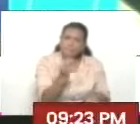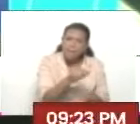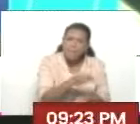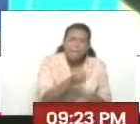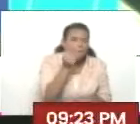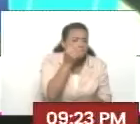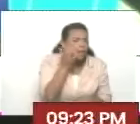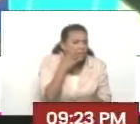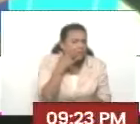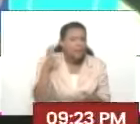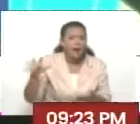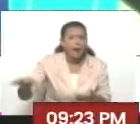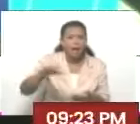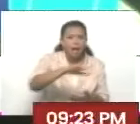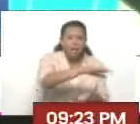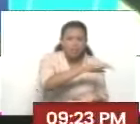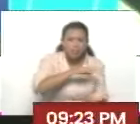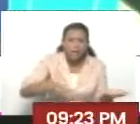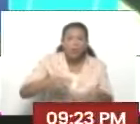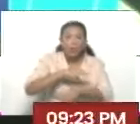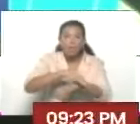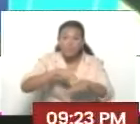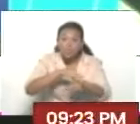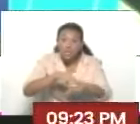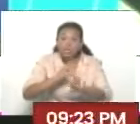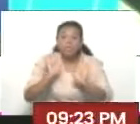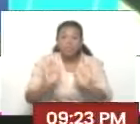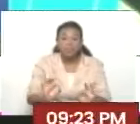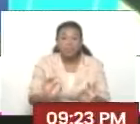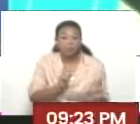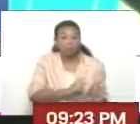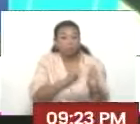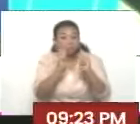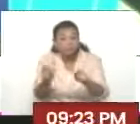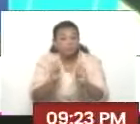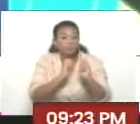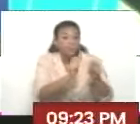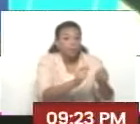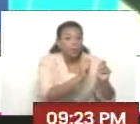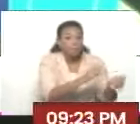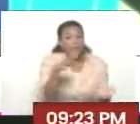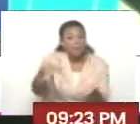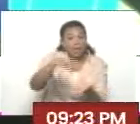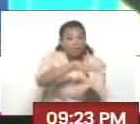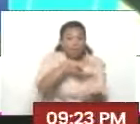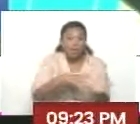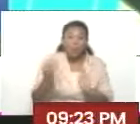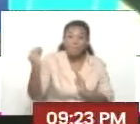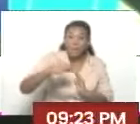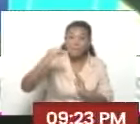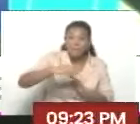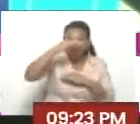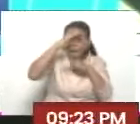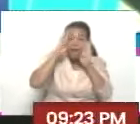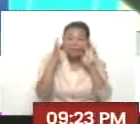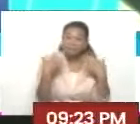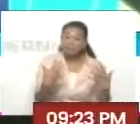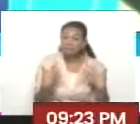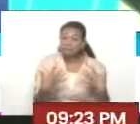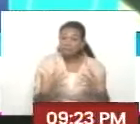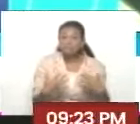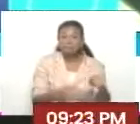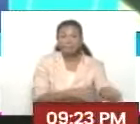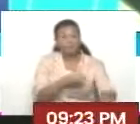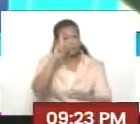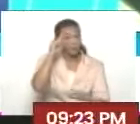madrinas y padrinos, nuestros ministros para los estados, entonces está subiendo aceleradamente porque tenemos